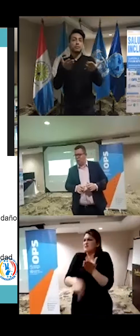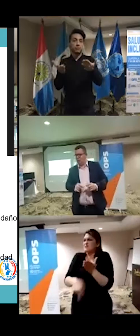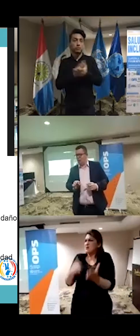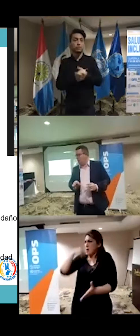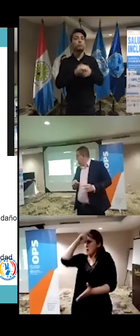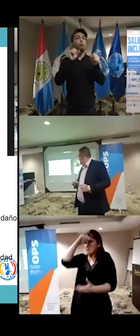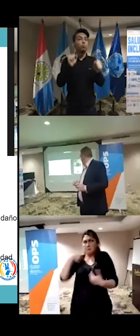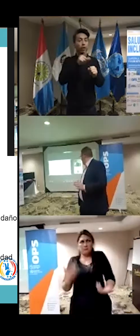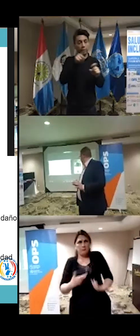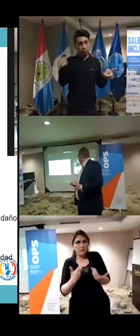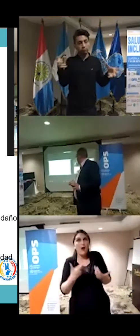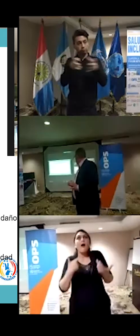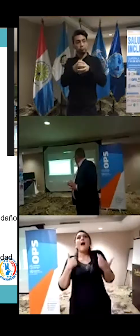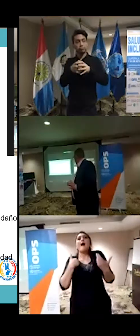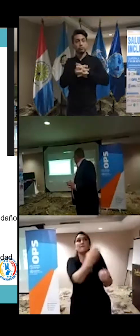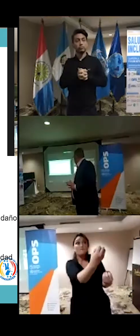puedan acceder a ellos.